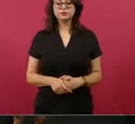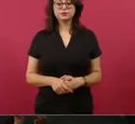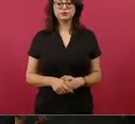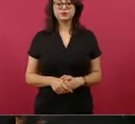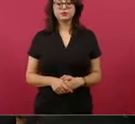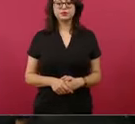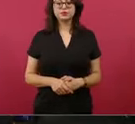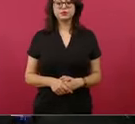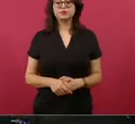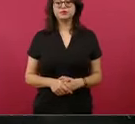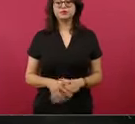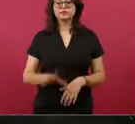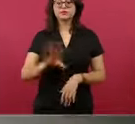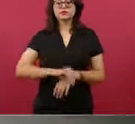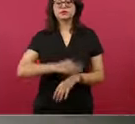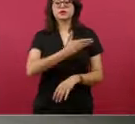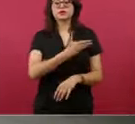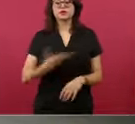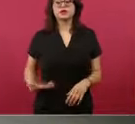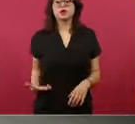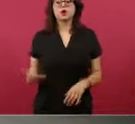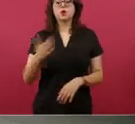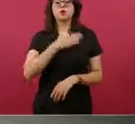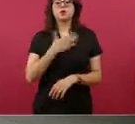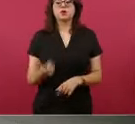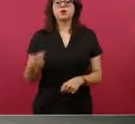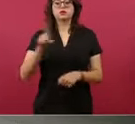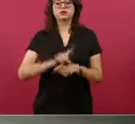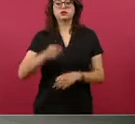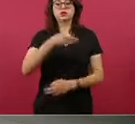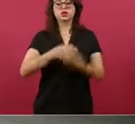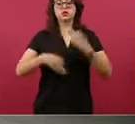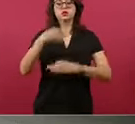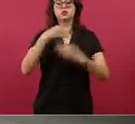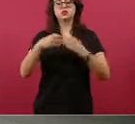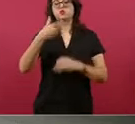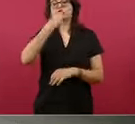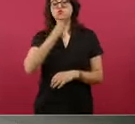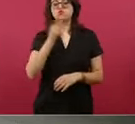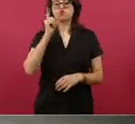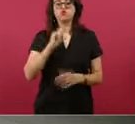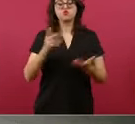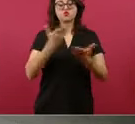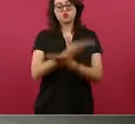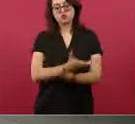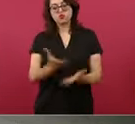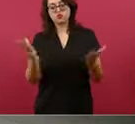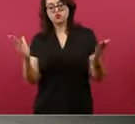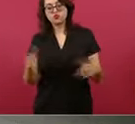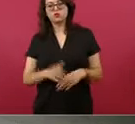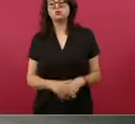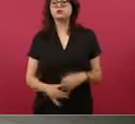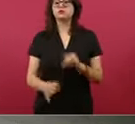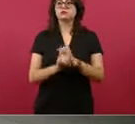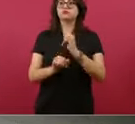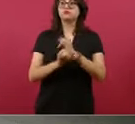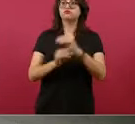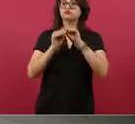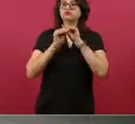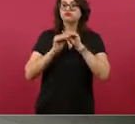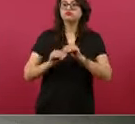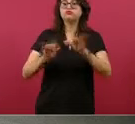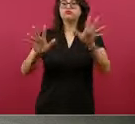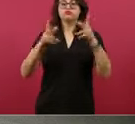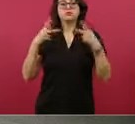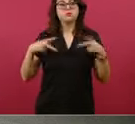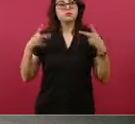Con su permiso, señor presidente, buenos días a todas, a todos los que nos ven también a través de las redes sociales, en las